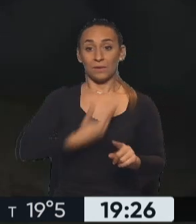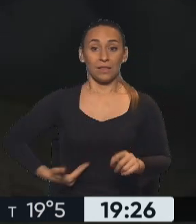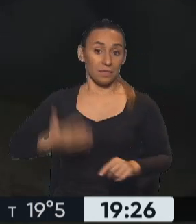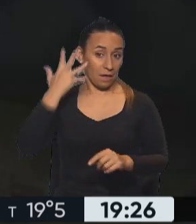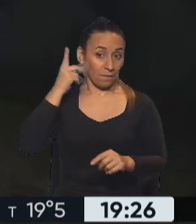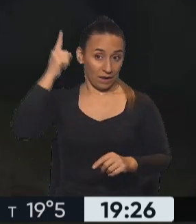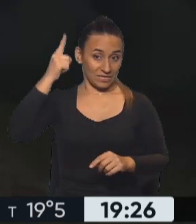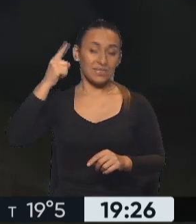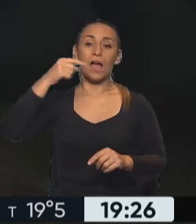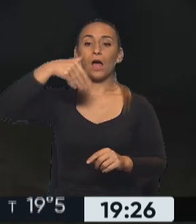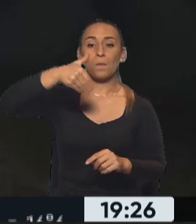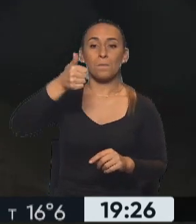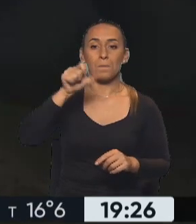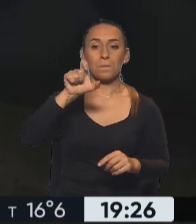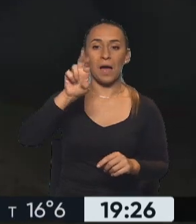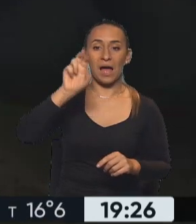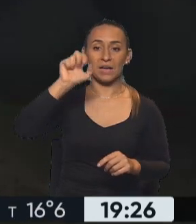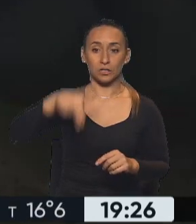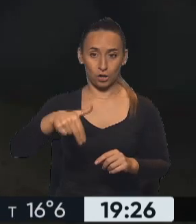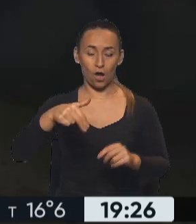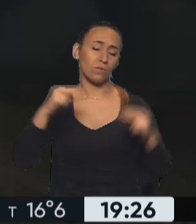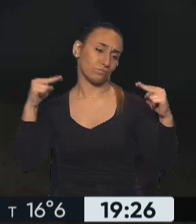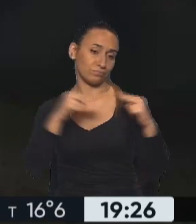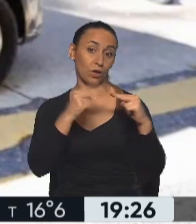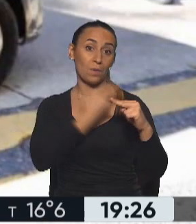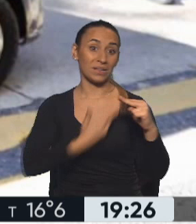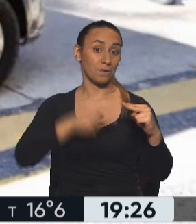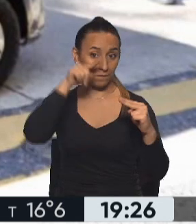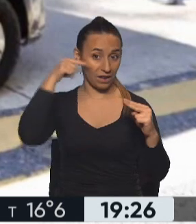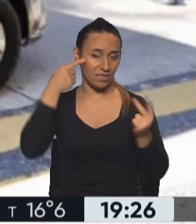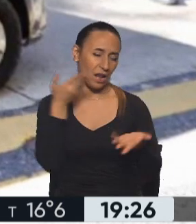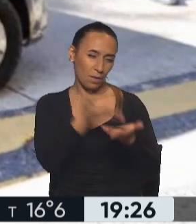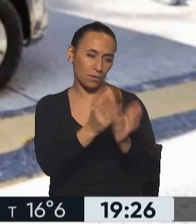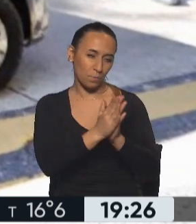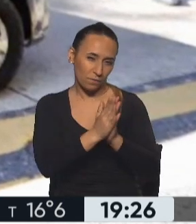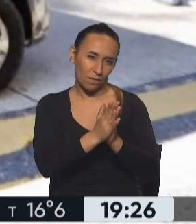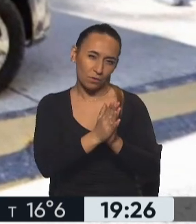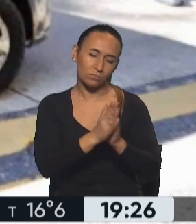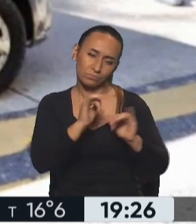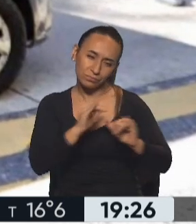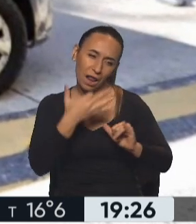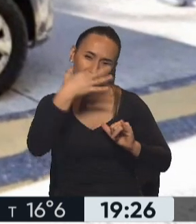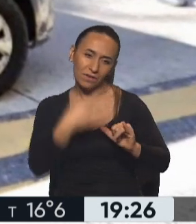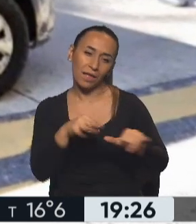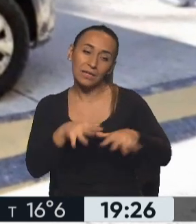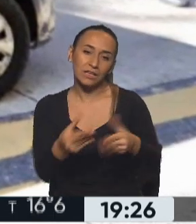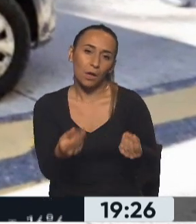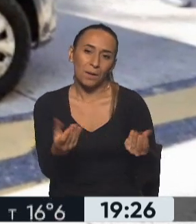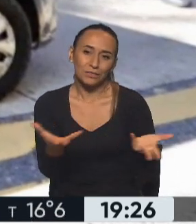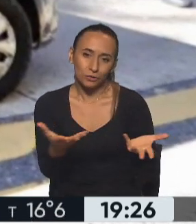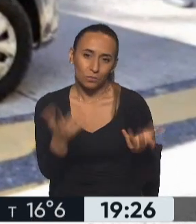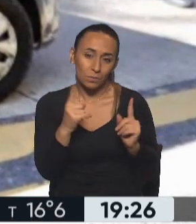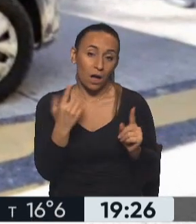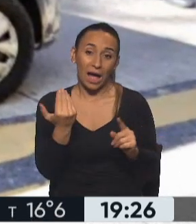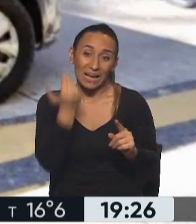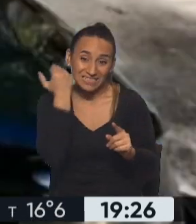Emmanuel Macron, en el encuentro que mantuvo con Alberto Fernández, pidió que pronto se sepa la verdad de lo ocurrido en el accidente de